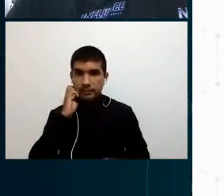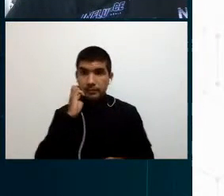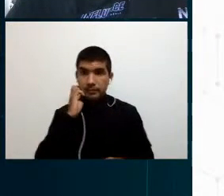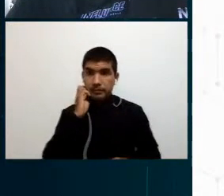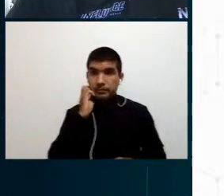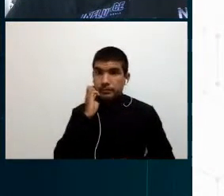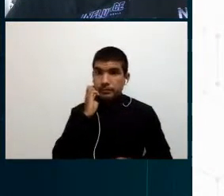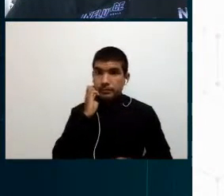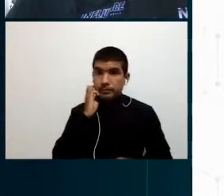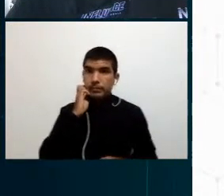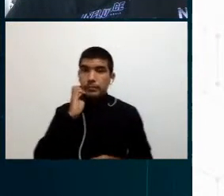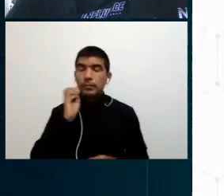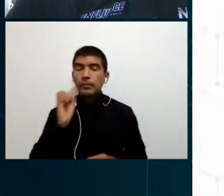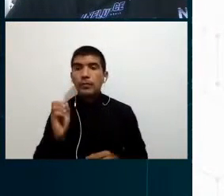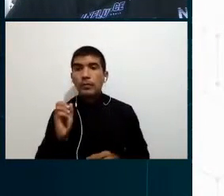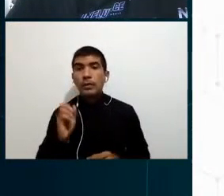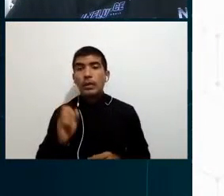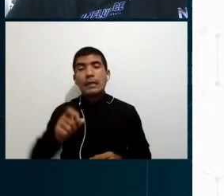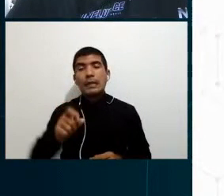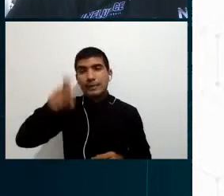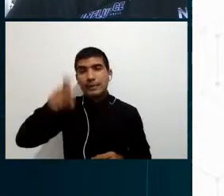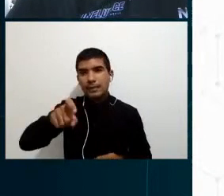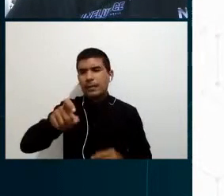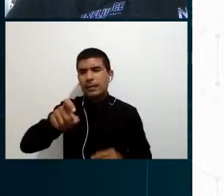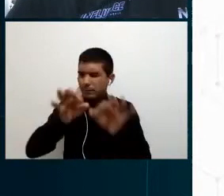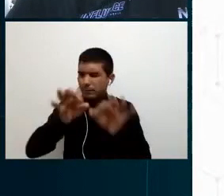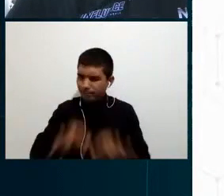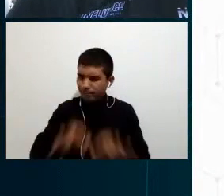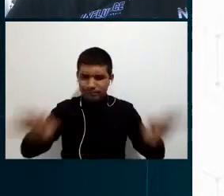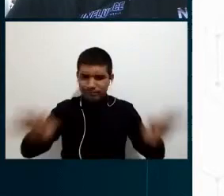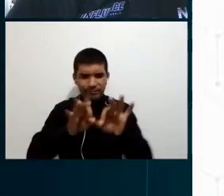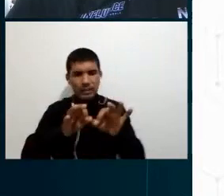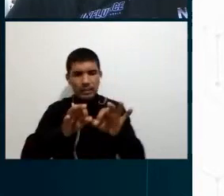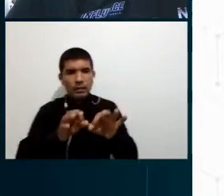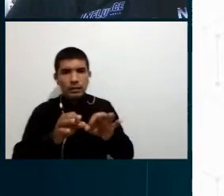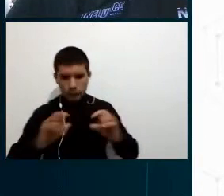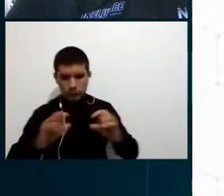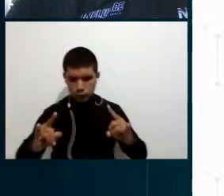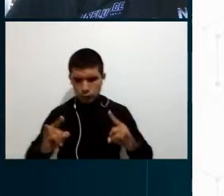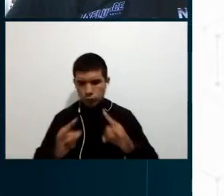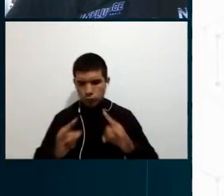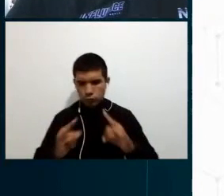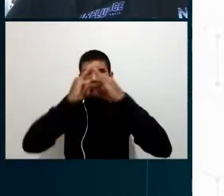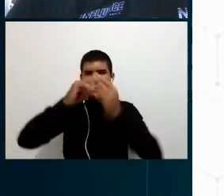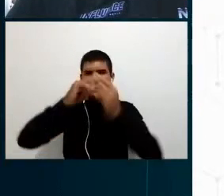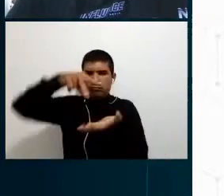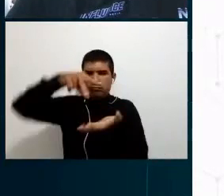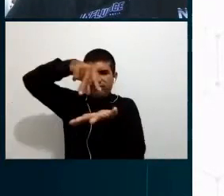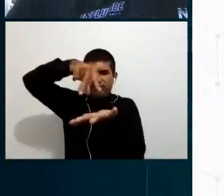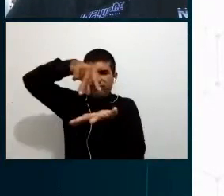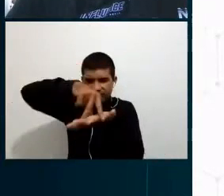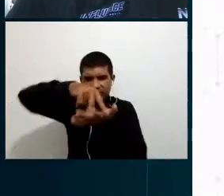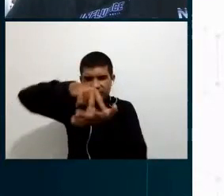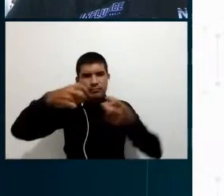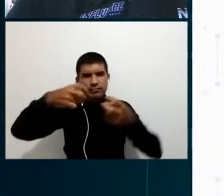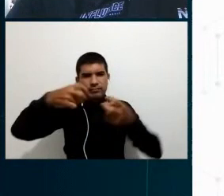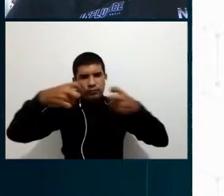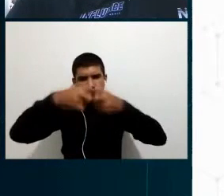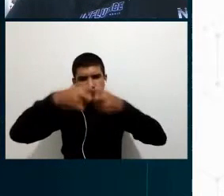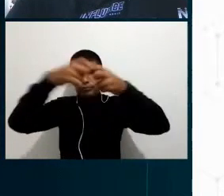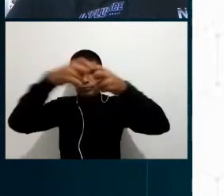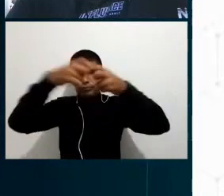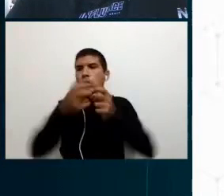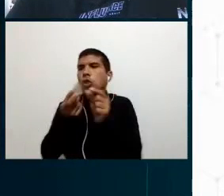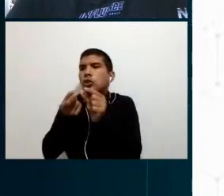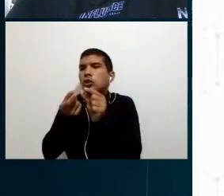extenso para ubicar la subestación o el punto de conexión que se requiera. Y cada vez ya necesitamos más